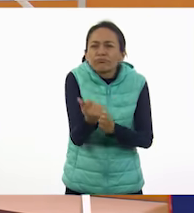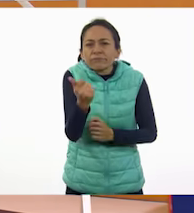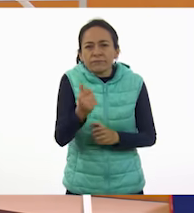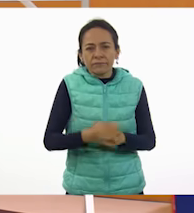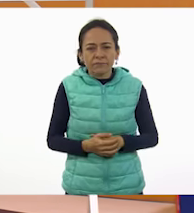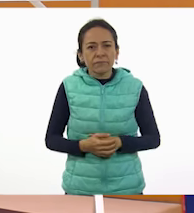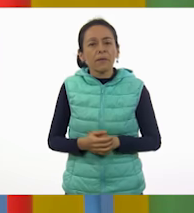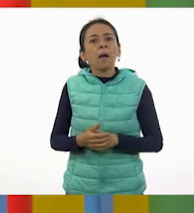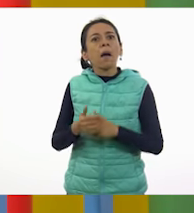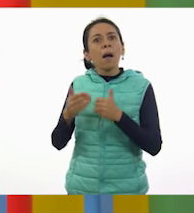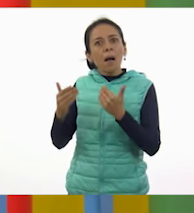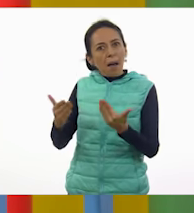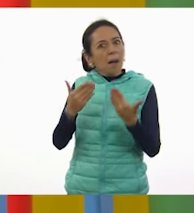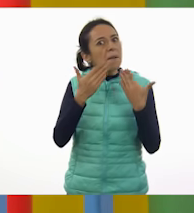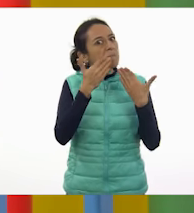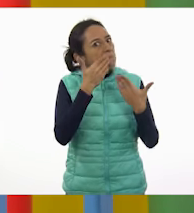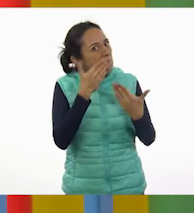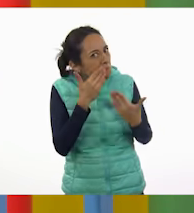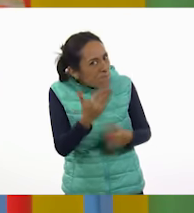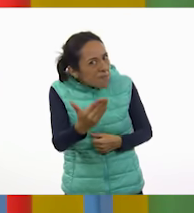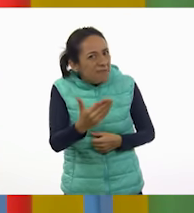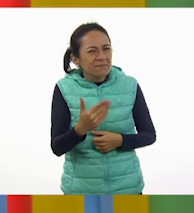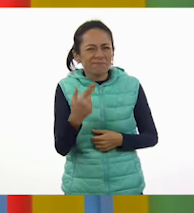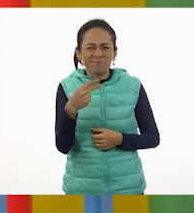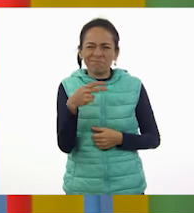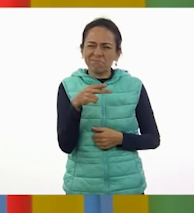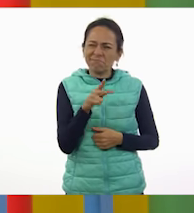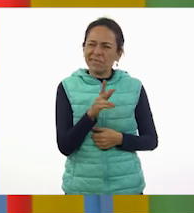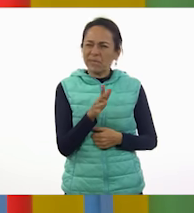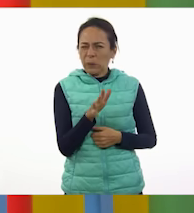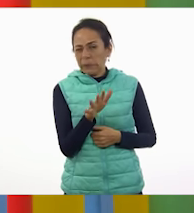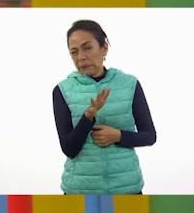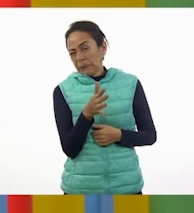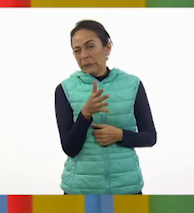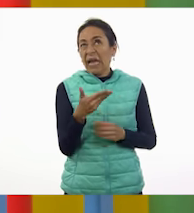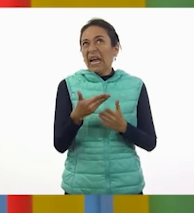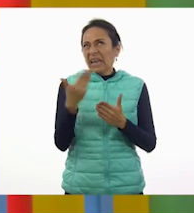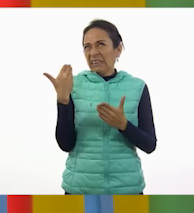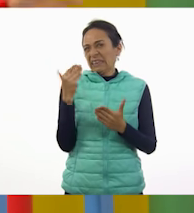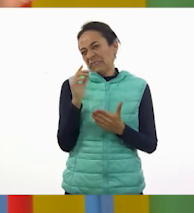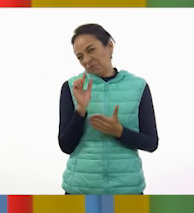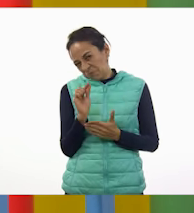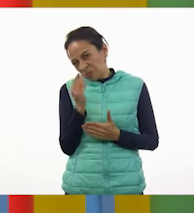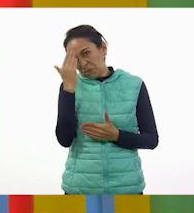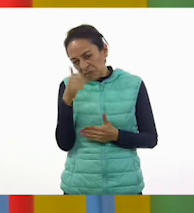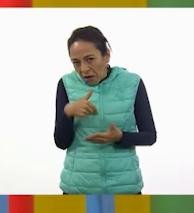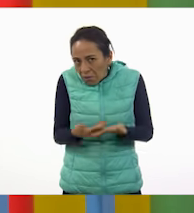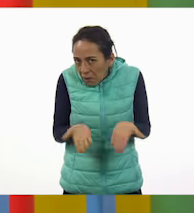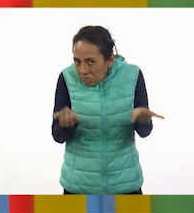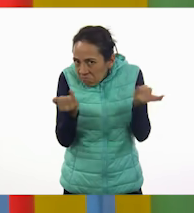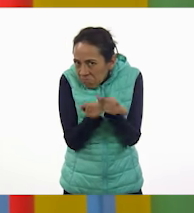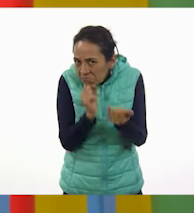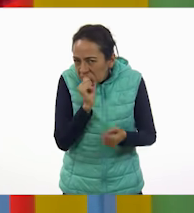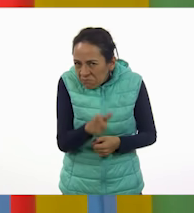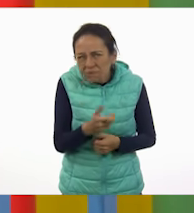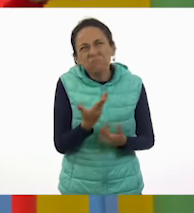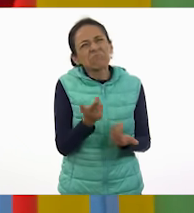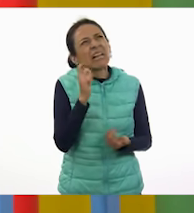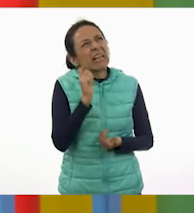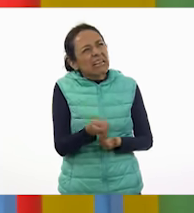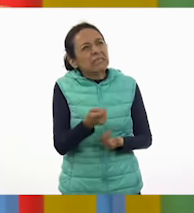A ver, pero me quedé más o menos como antes. A ver, diversidad se usa para hablar sobre cosas,